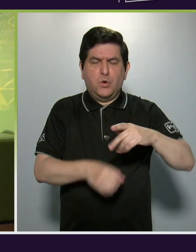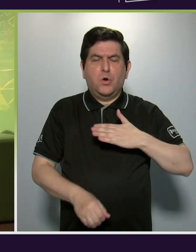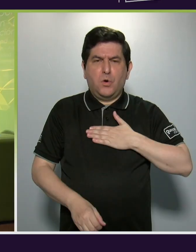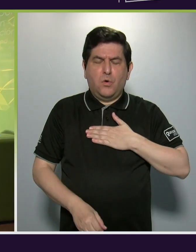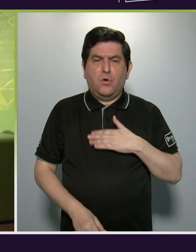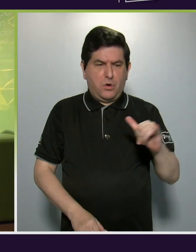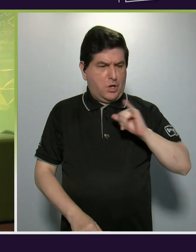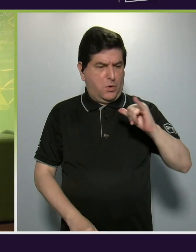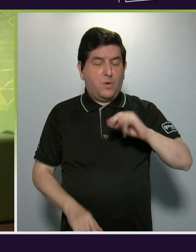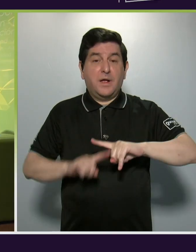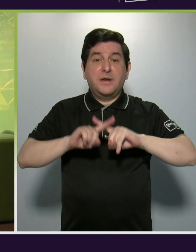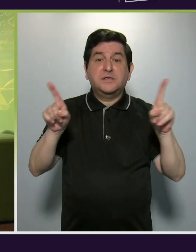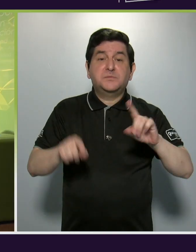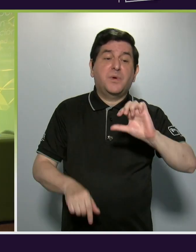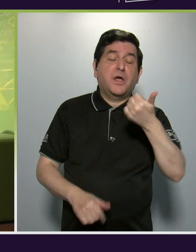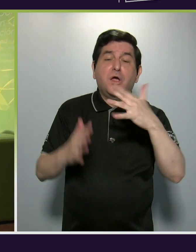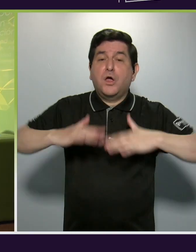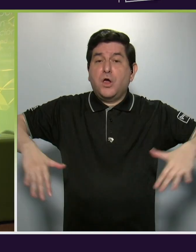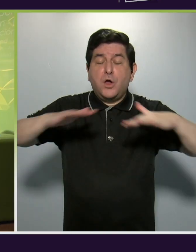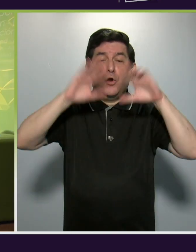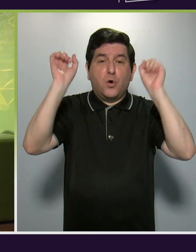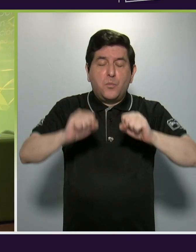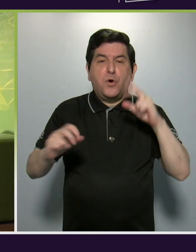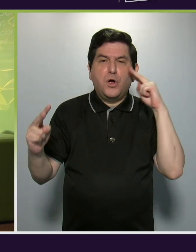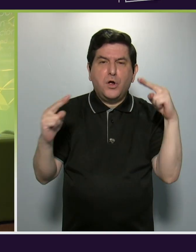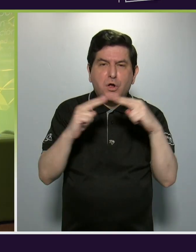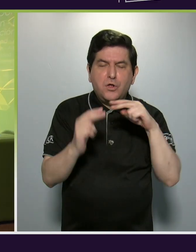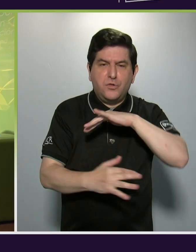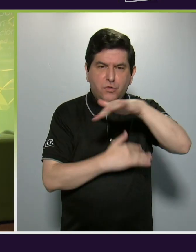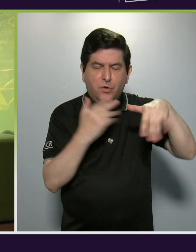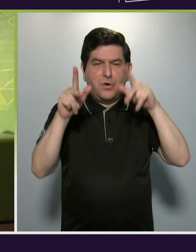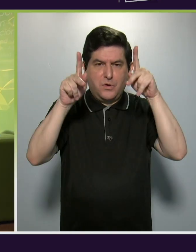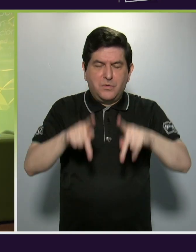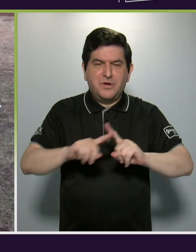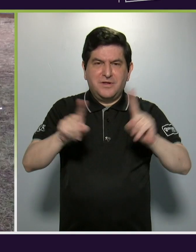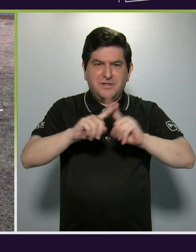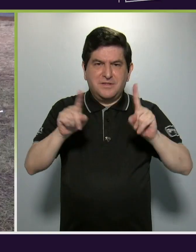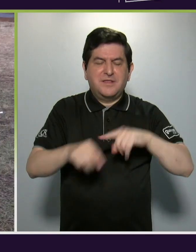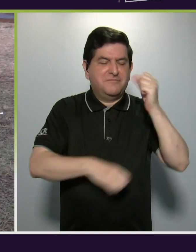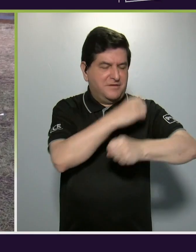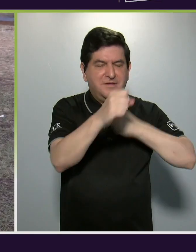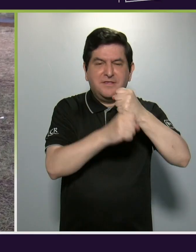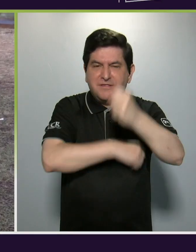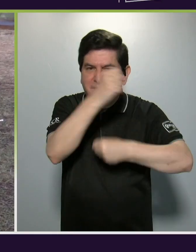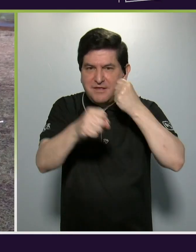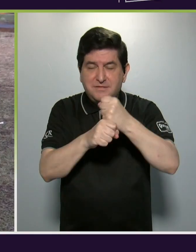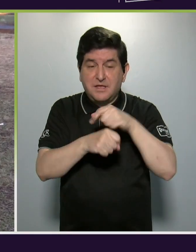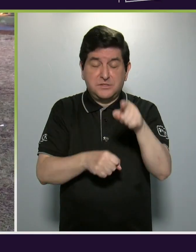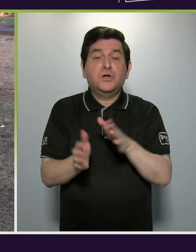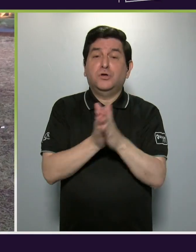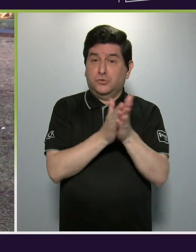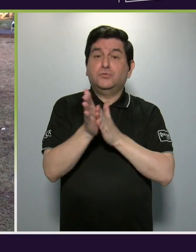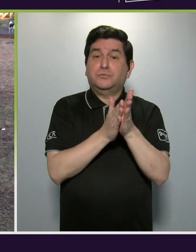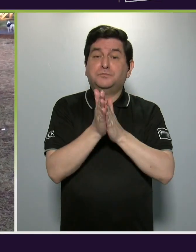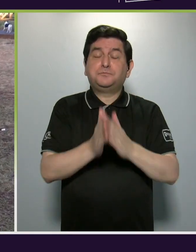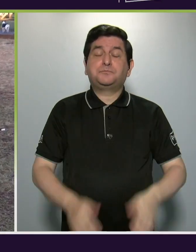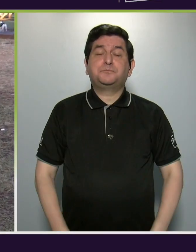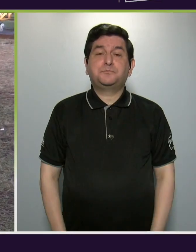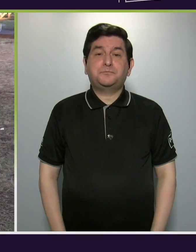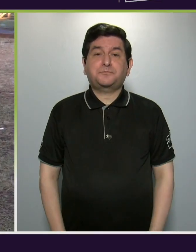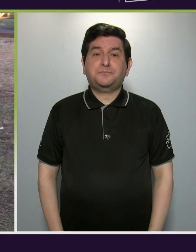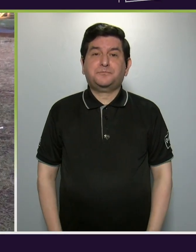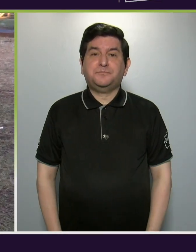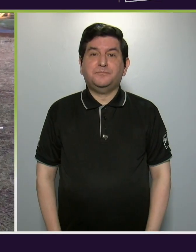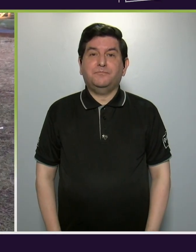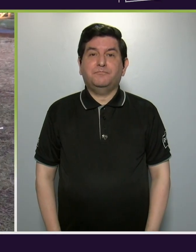pero además también tengo otros espacios donde puedo conocer e interactuar con personas de distintas edades, que también es muy provechoso. Claro, y pues